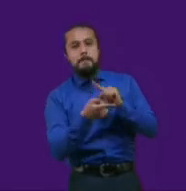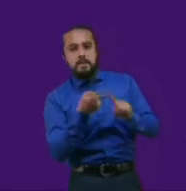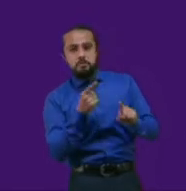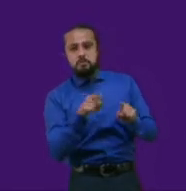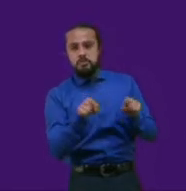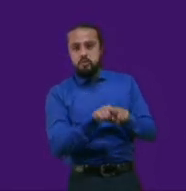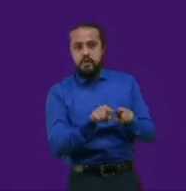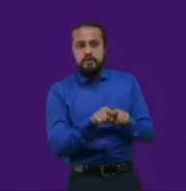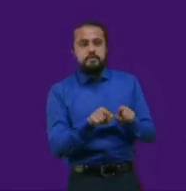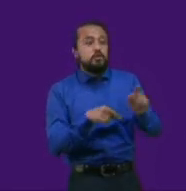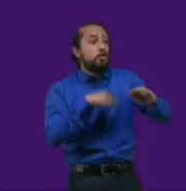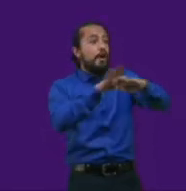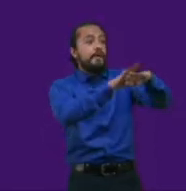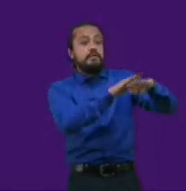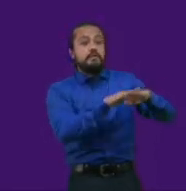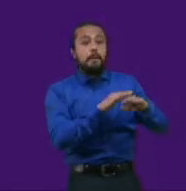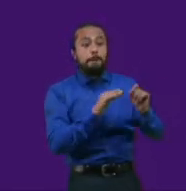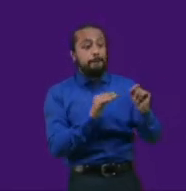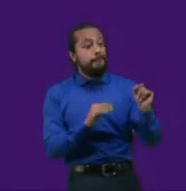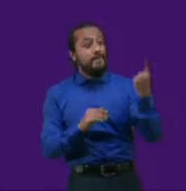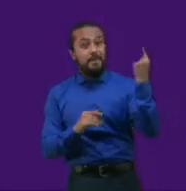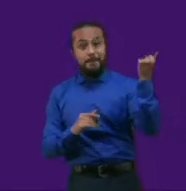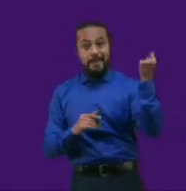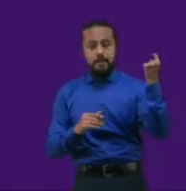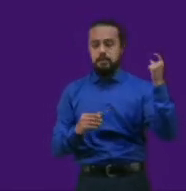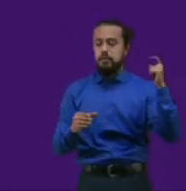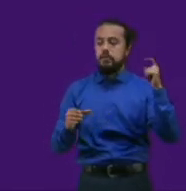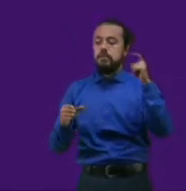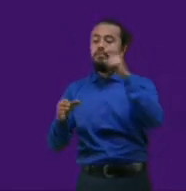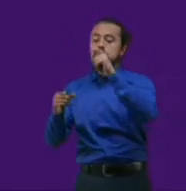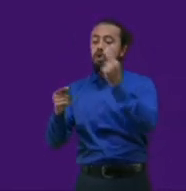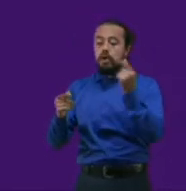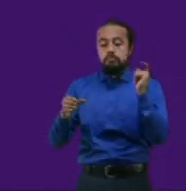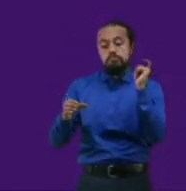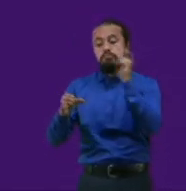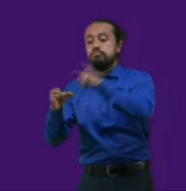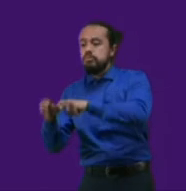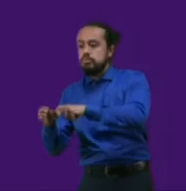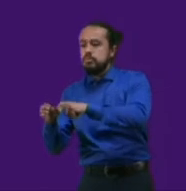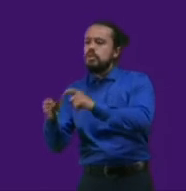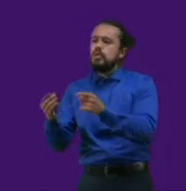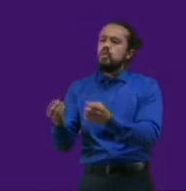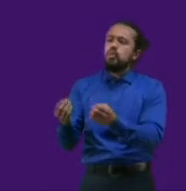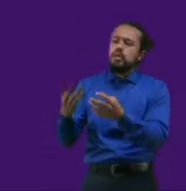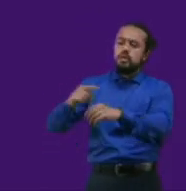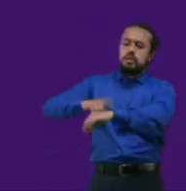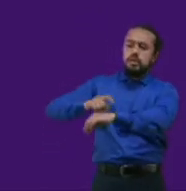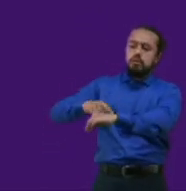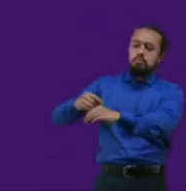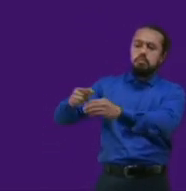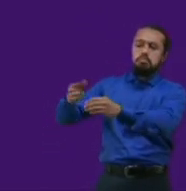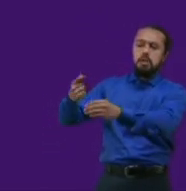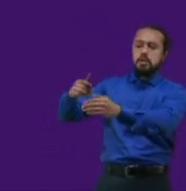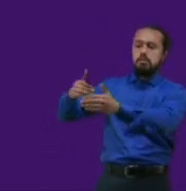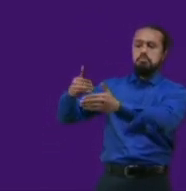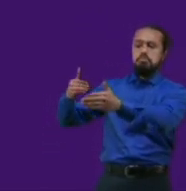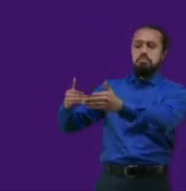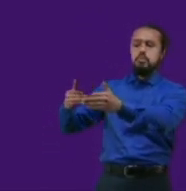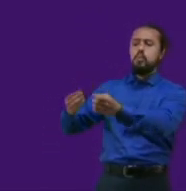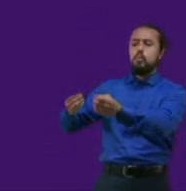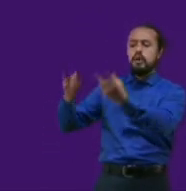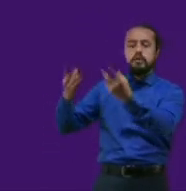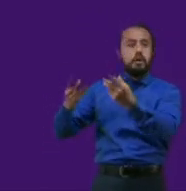acuerdo que cuando metieron el primer dinero, me preguntaron cuánto iba a durar ese dinero. Y mi respuesta sincera